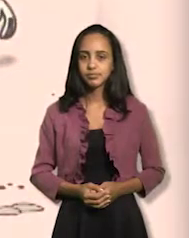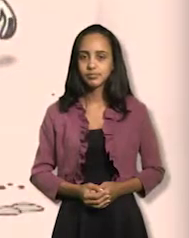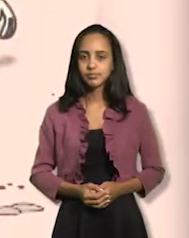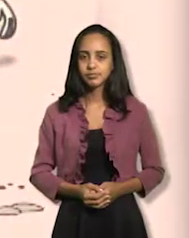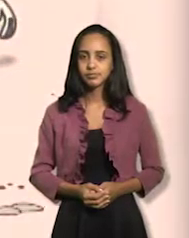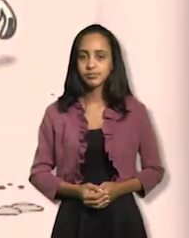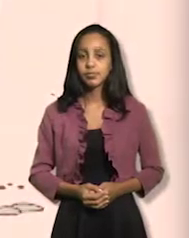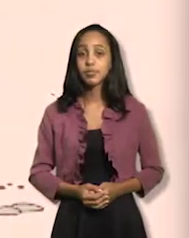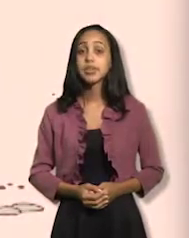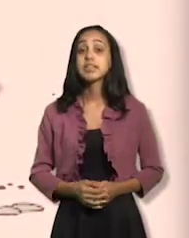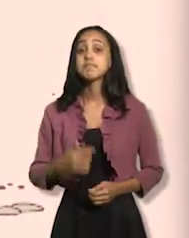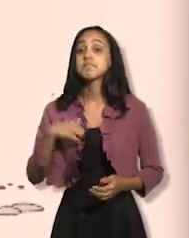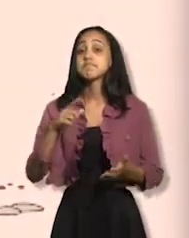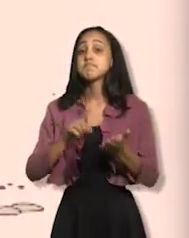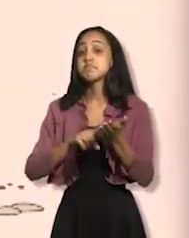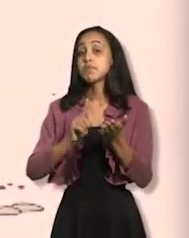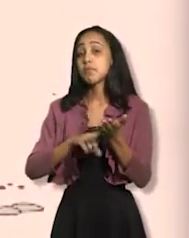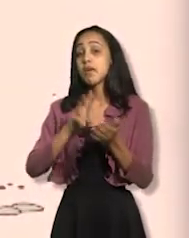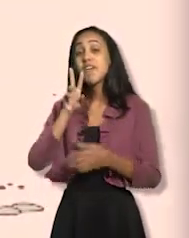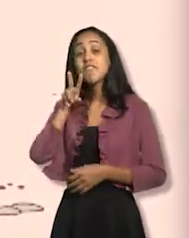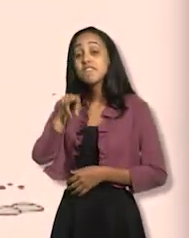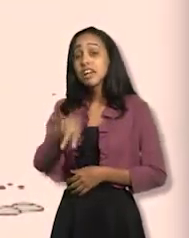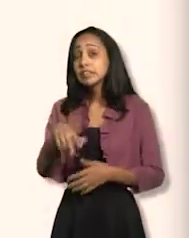Cuando mi papá vea esto